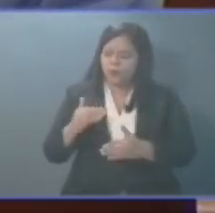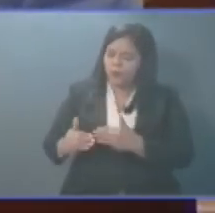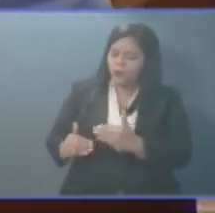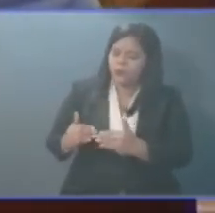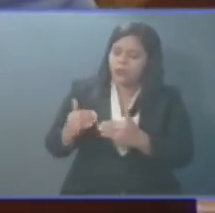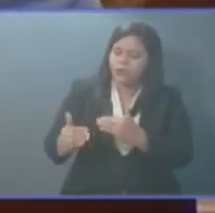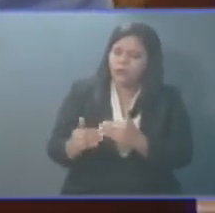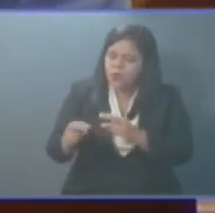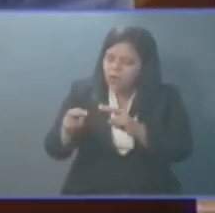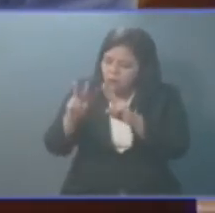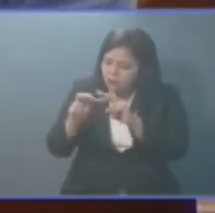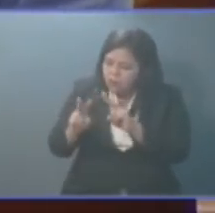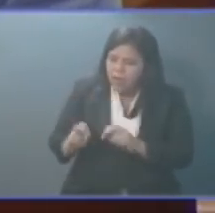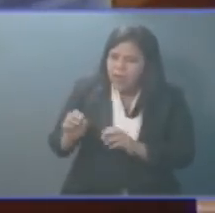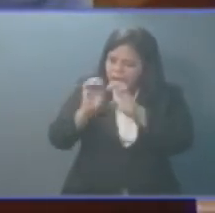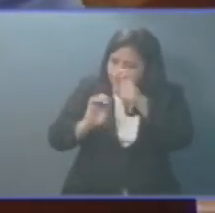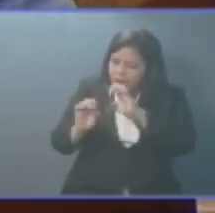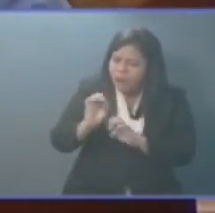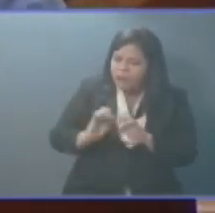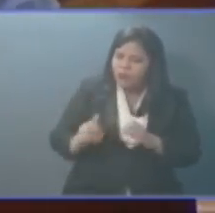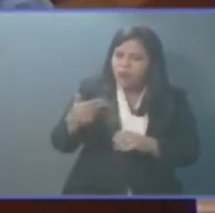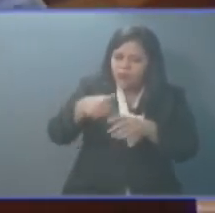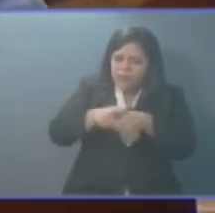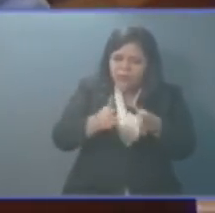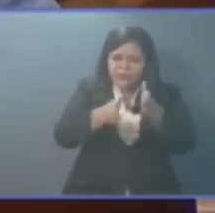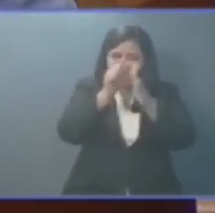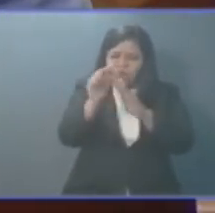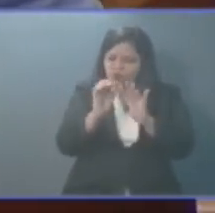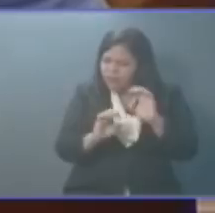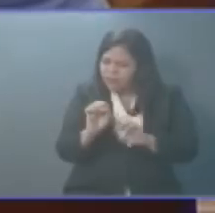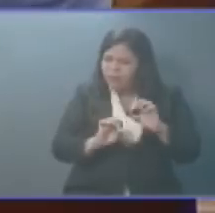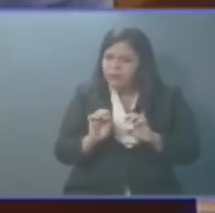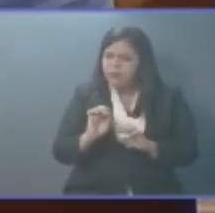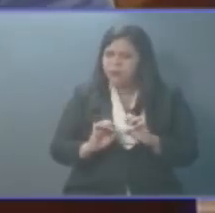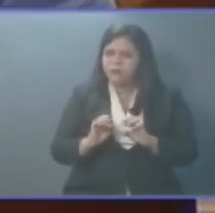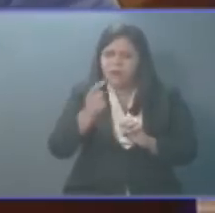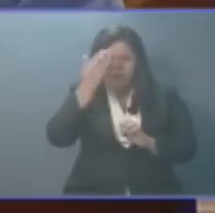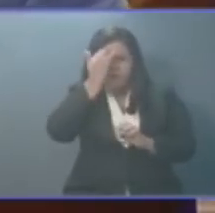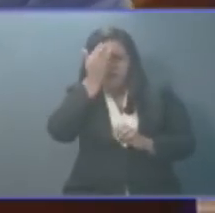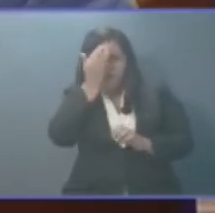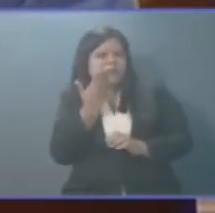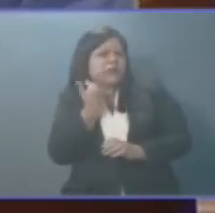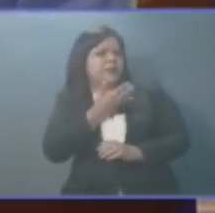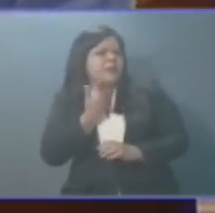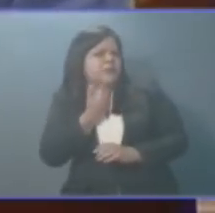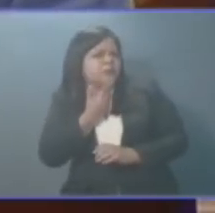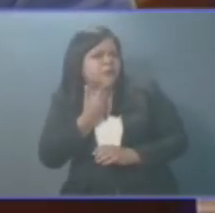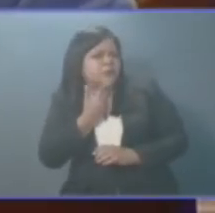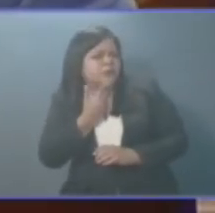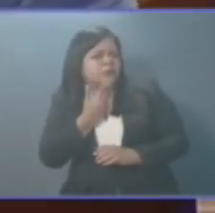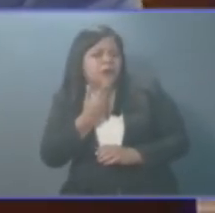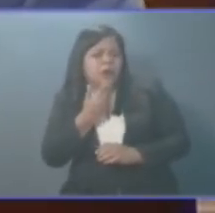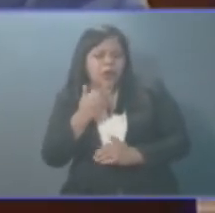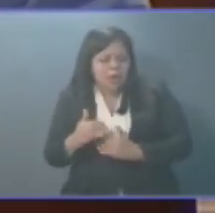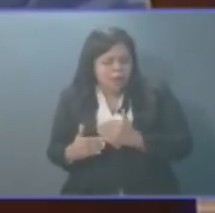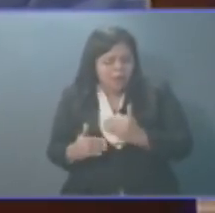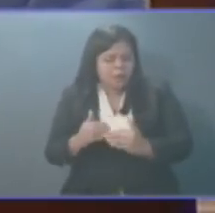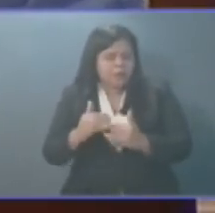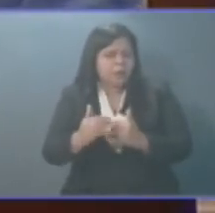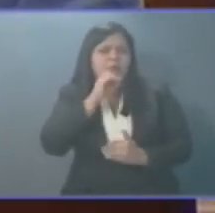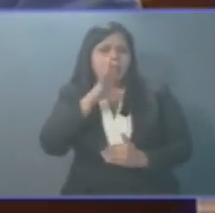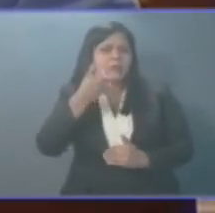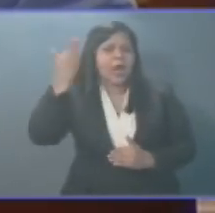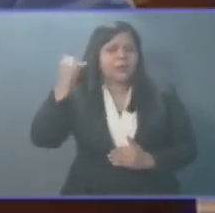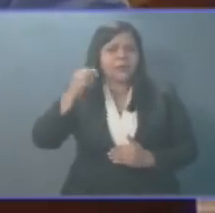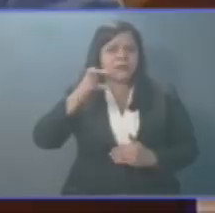auditoría interna para conocer a detalle lo que había sucedido. El proceso arrojó como resultado que el